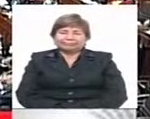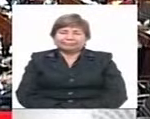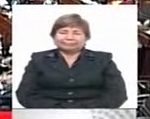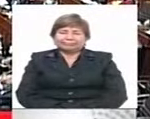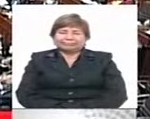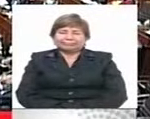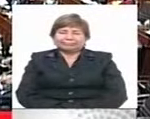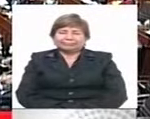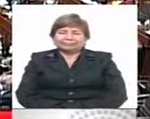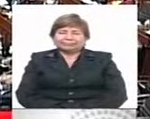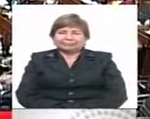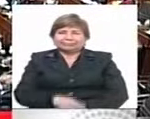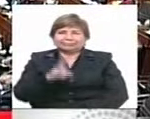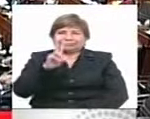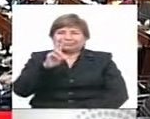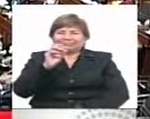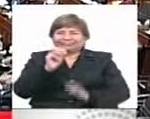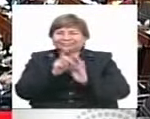30 segundos adicionales.